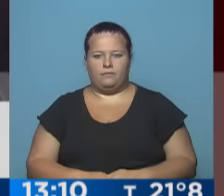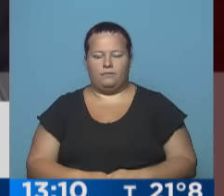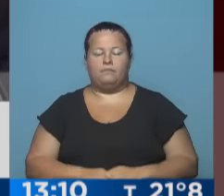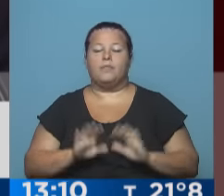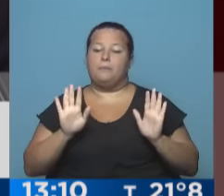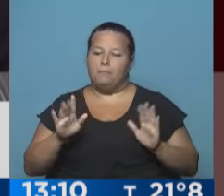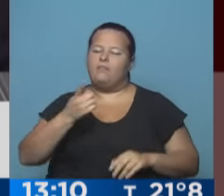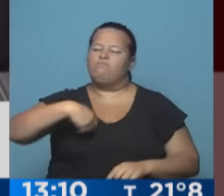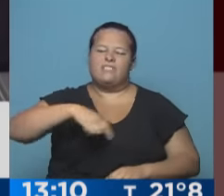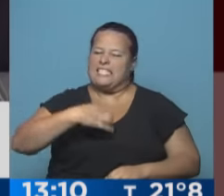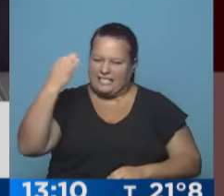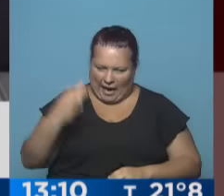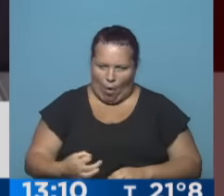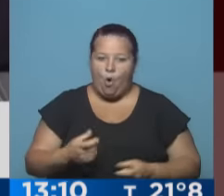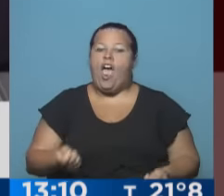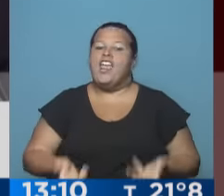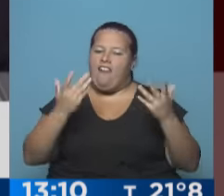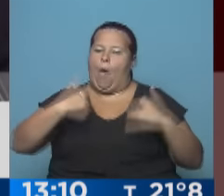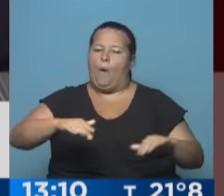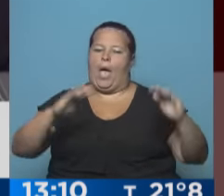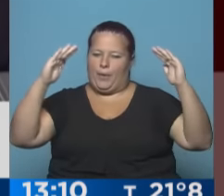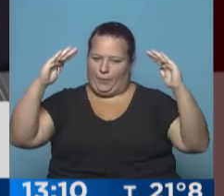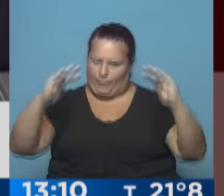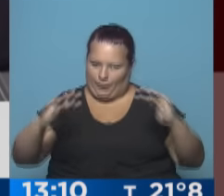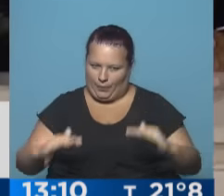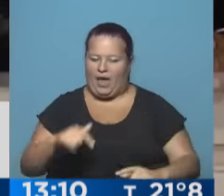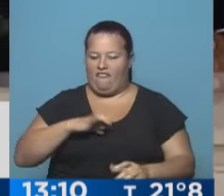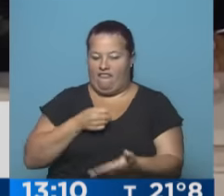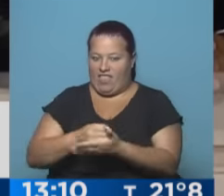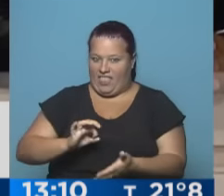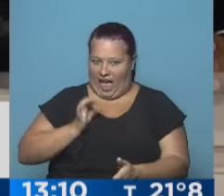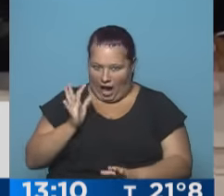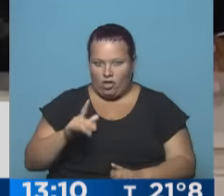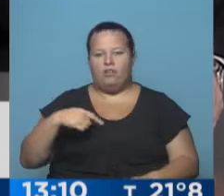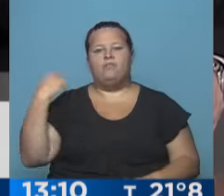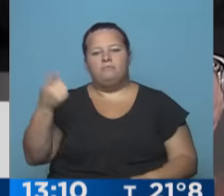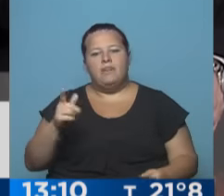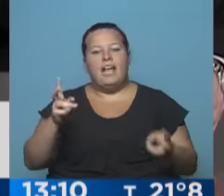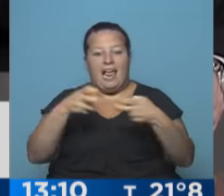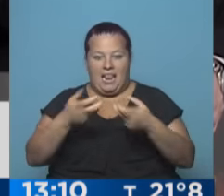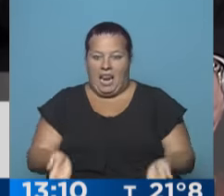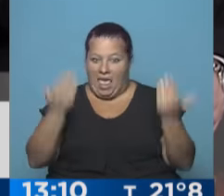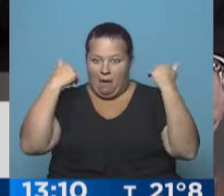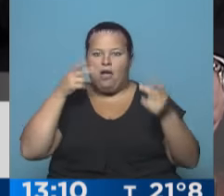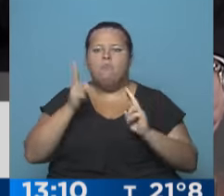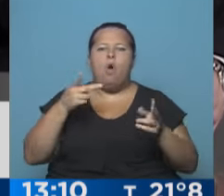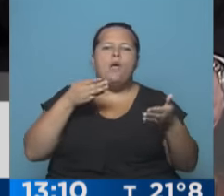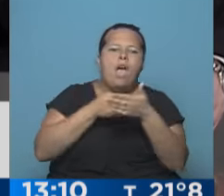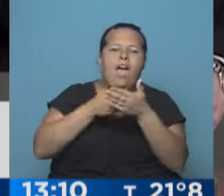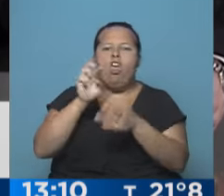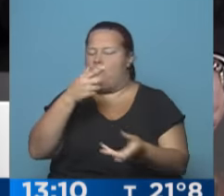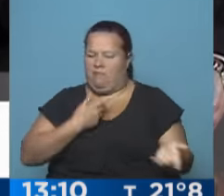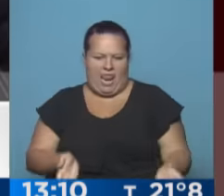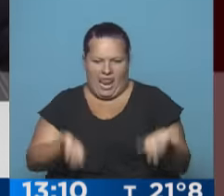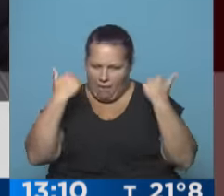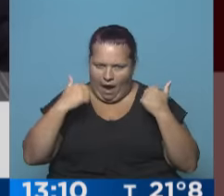Pero estamos convencidos que la inflación va a ir bajando hacia el final del año. Levantamos el cepo y todas las restricciones cambiarias,